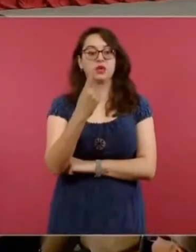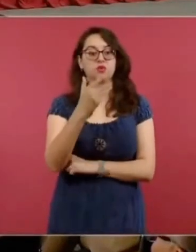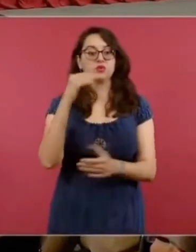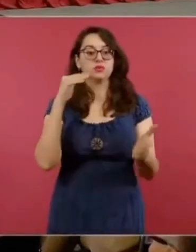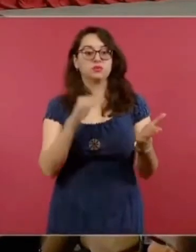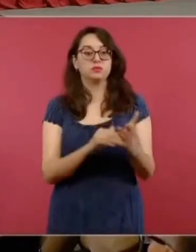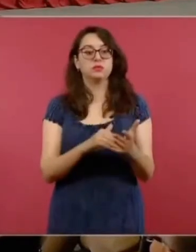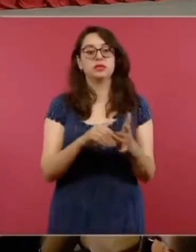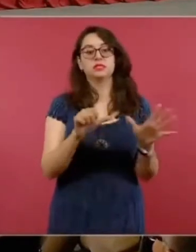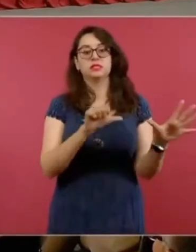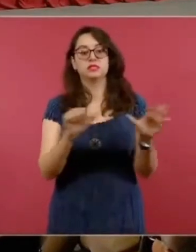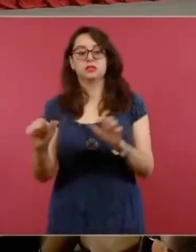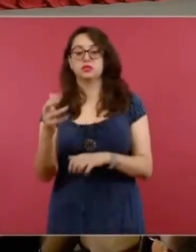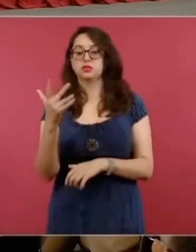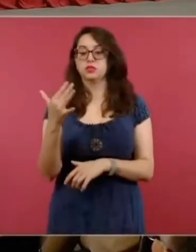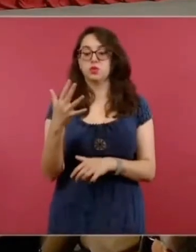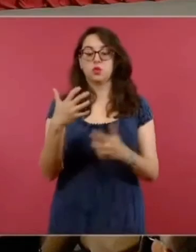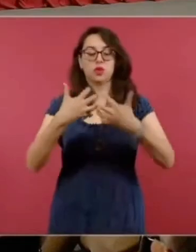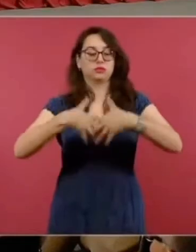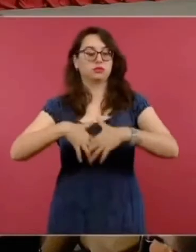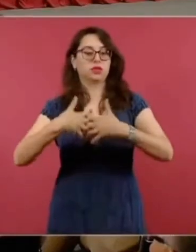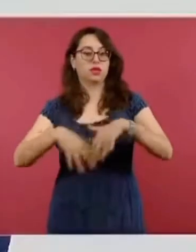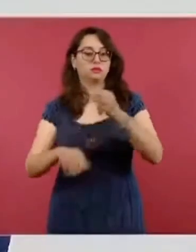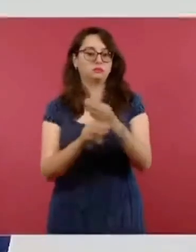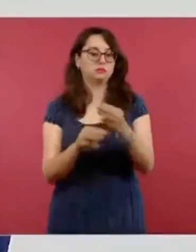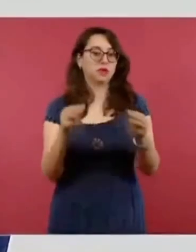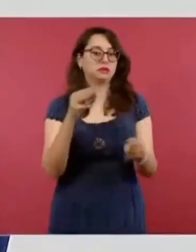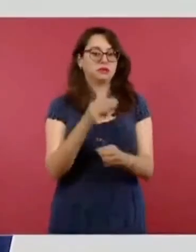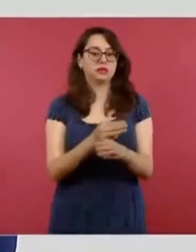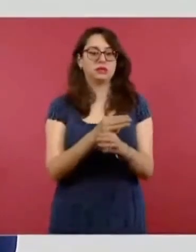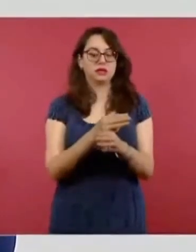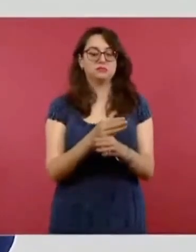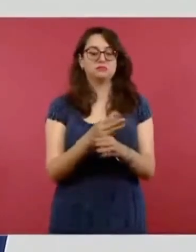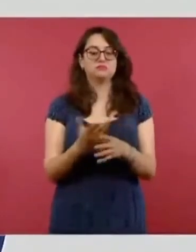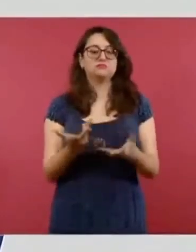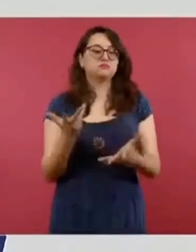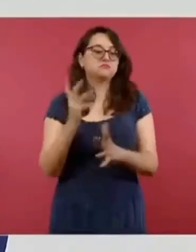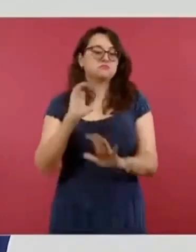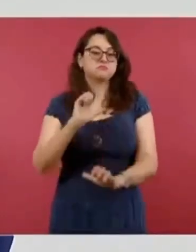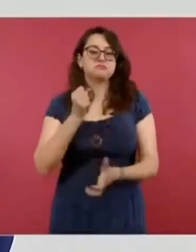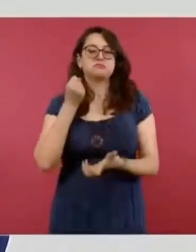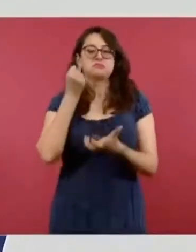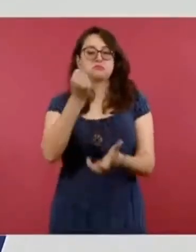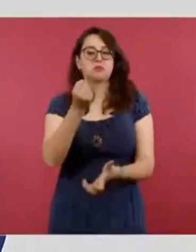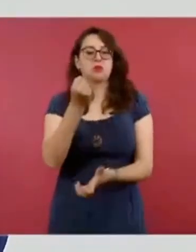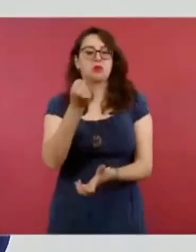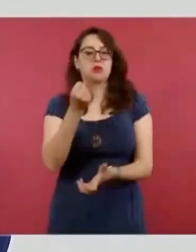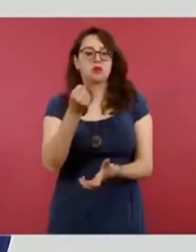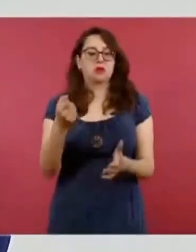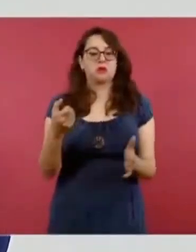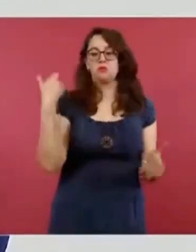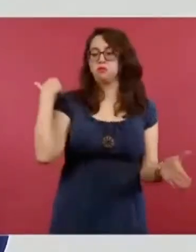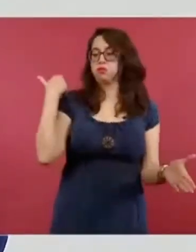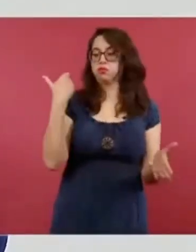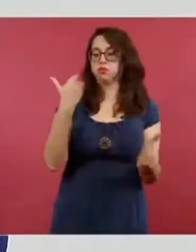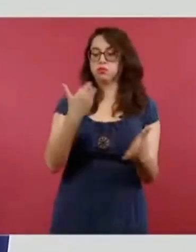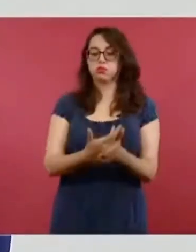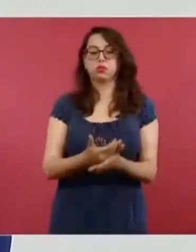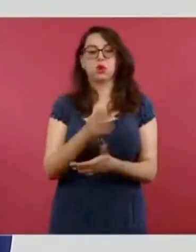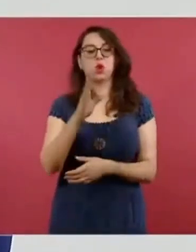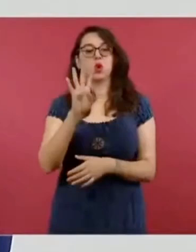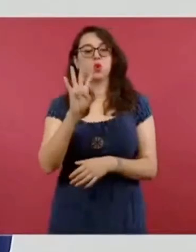71,650 equipos médicos, solo para hospitales. Esto ha sido una inversión de 2019 y hasta este año